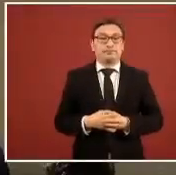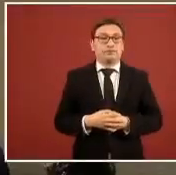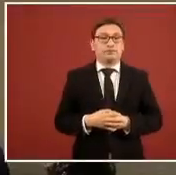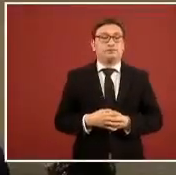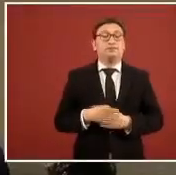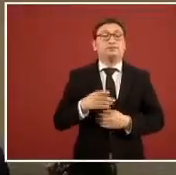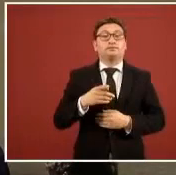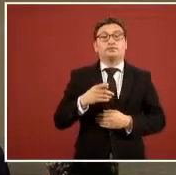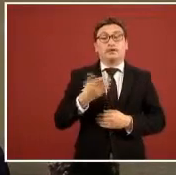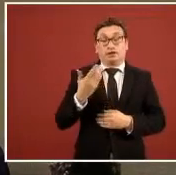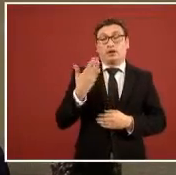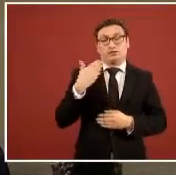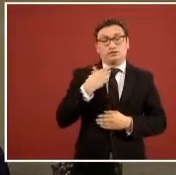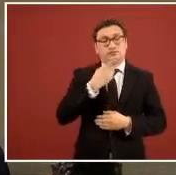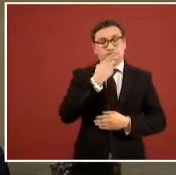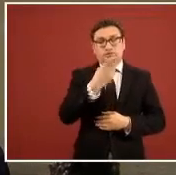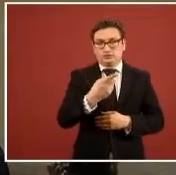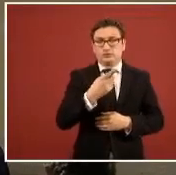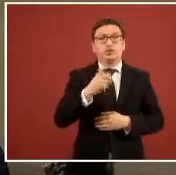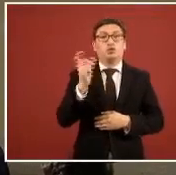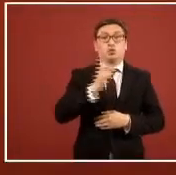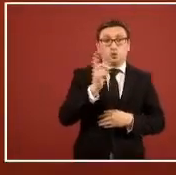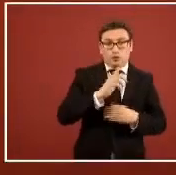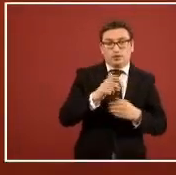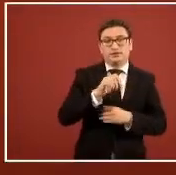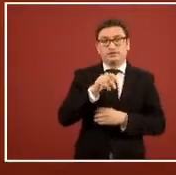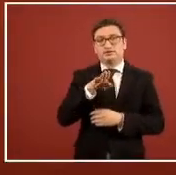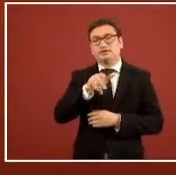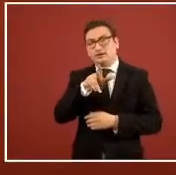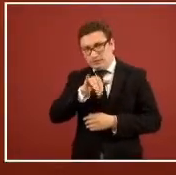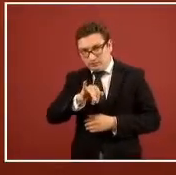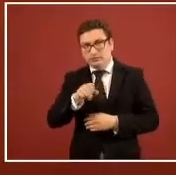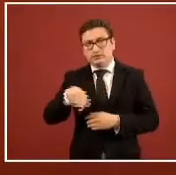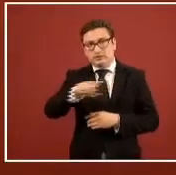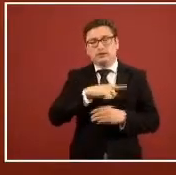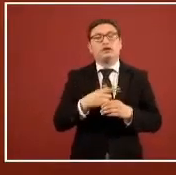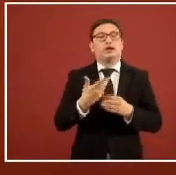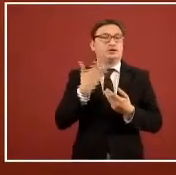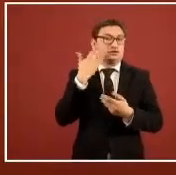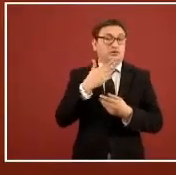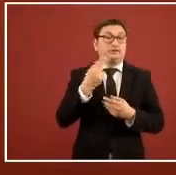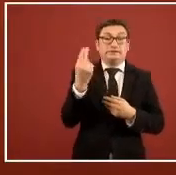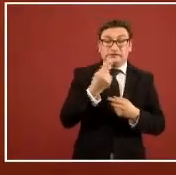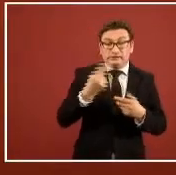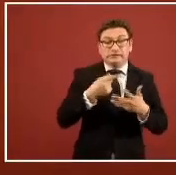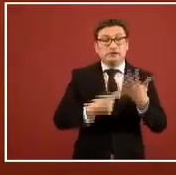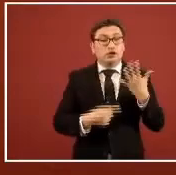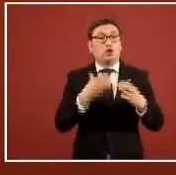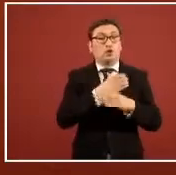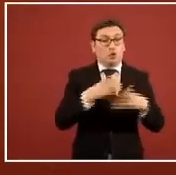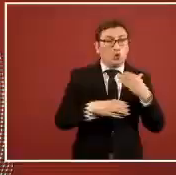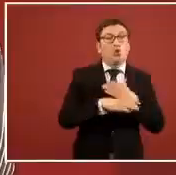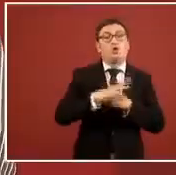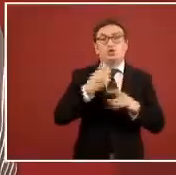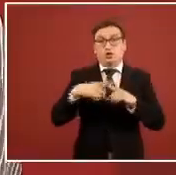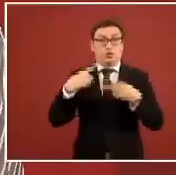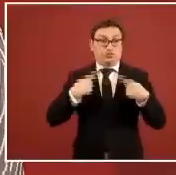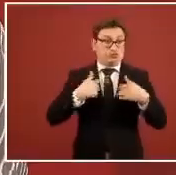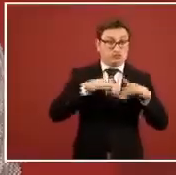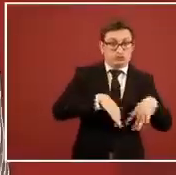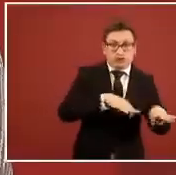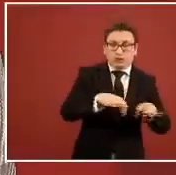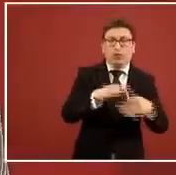Hemos comentado cada vez que vienen los colegas de INSABI sobre las necesidades de equipos y de contrataciones y